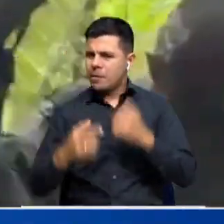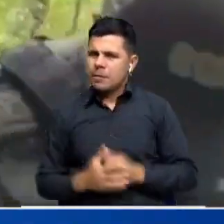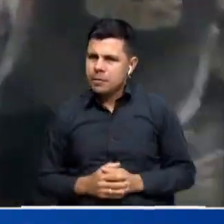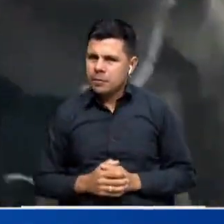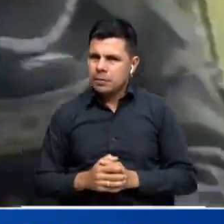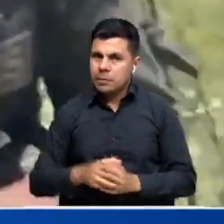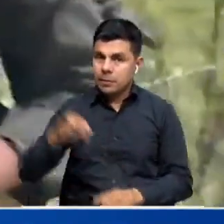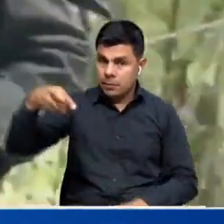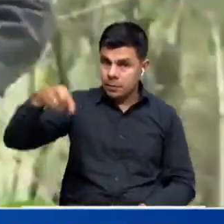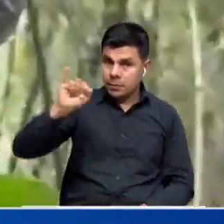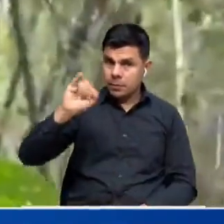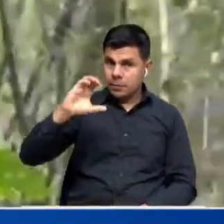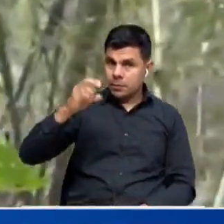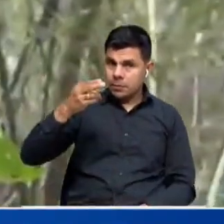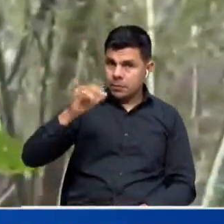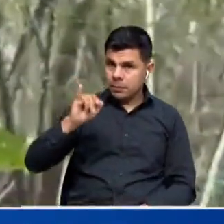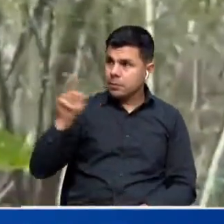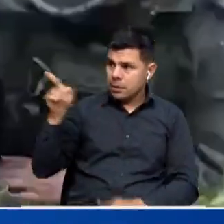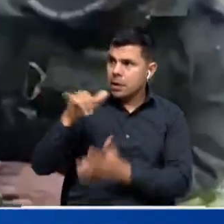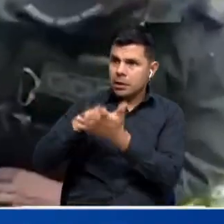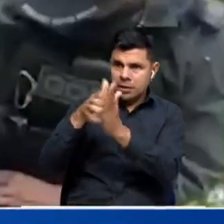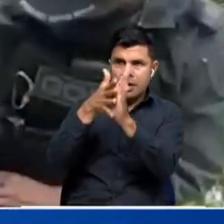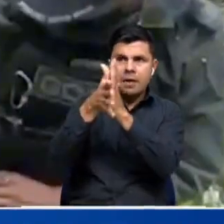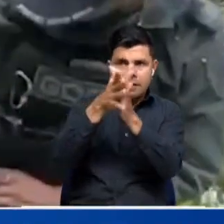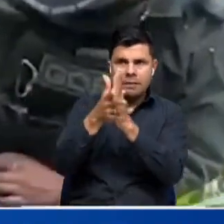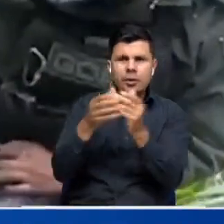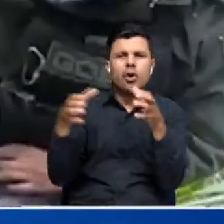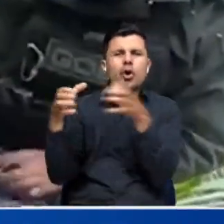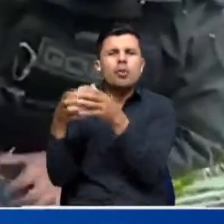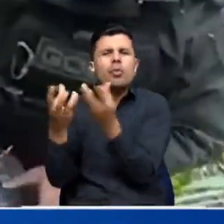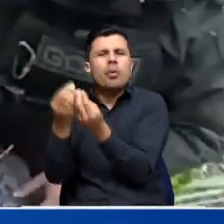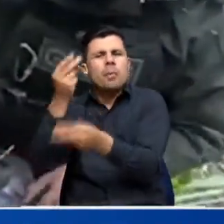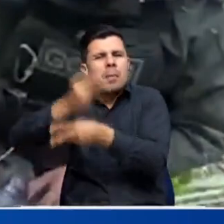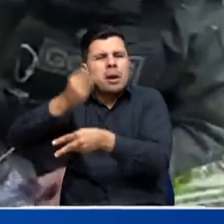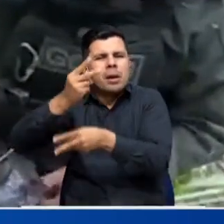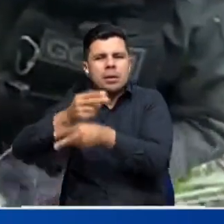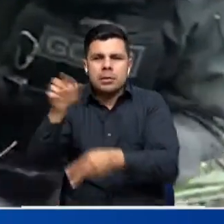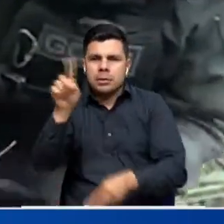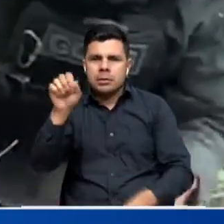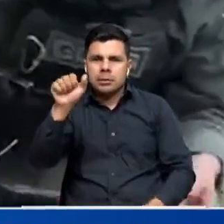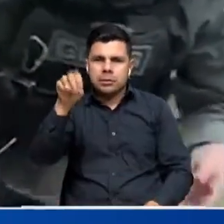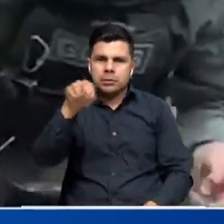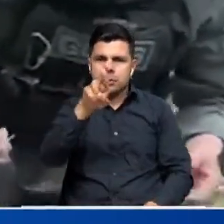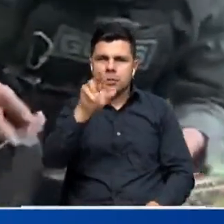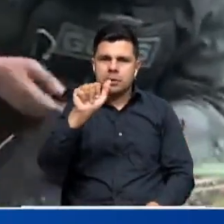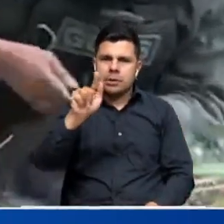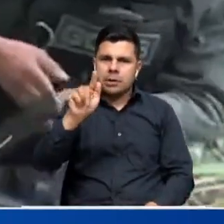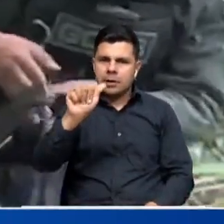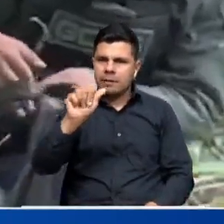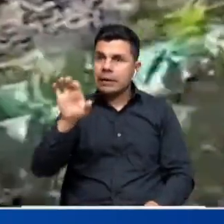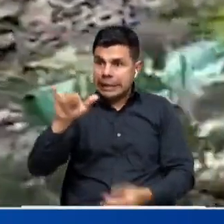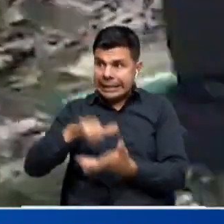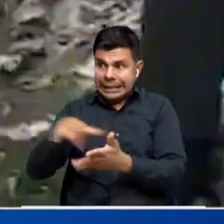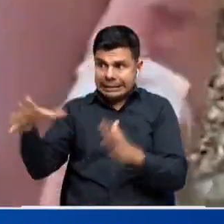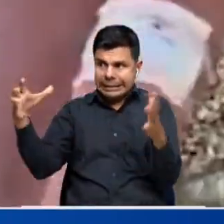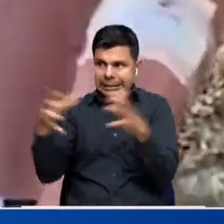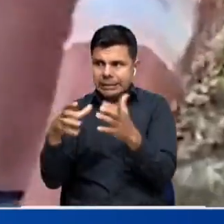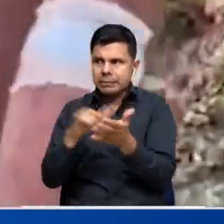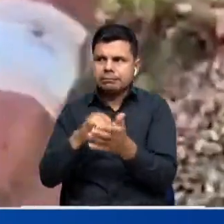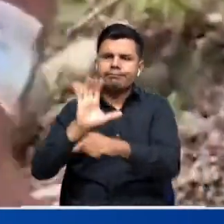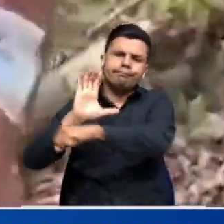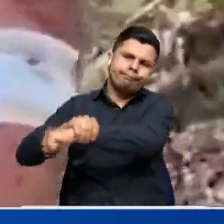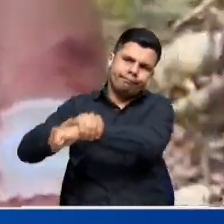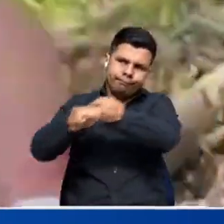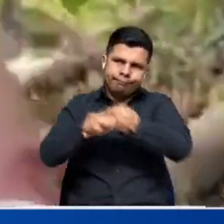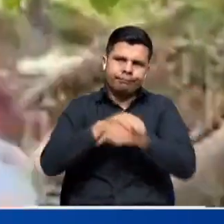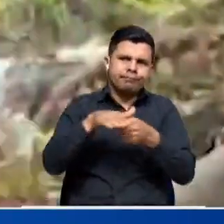alias Pichi, presunto cabecilla de la banda delincuencial Los de San Rafa, habría dejado al cuidado de alias Coto, capturado en las últimas horas, la